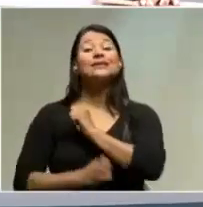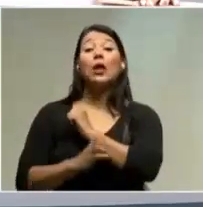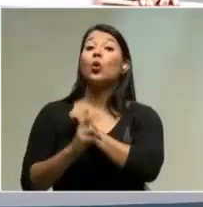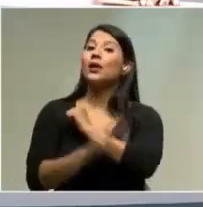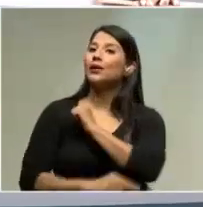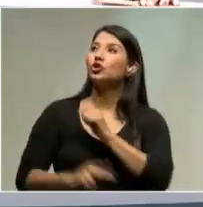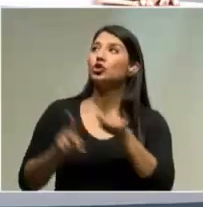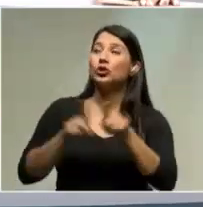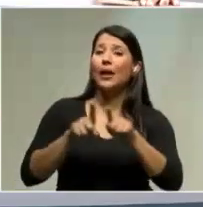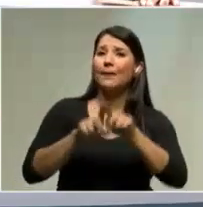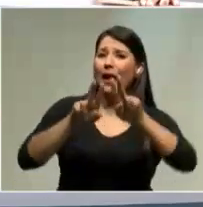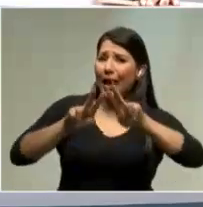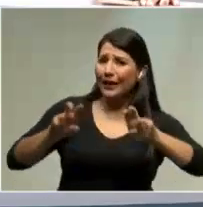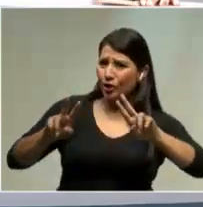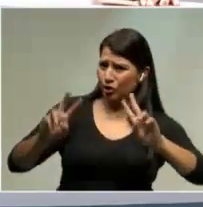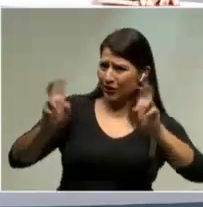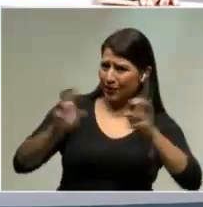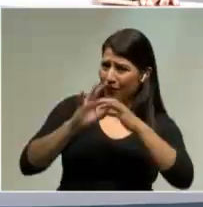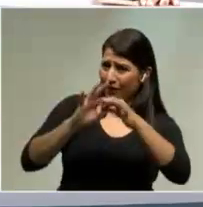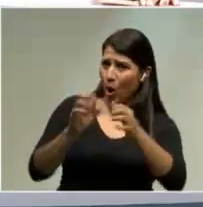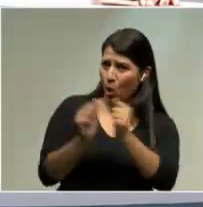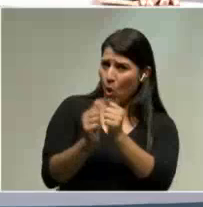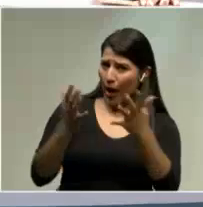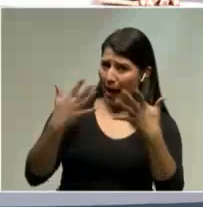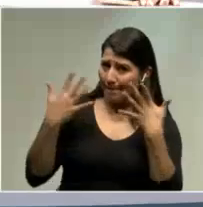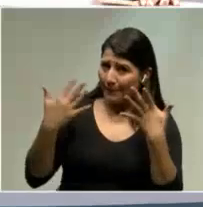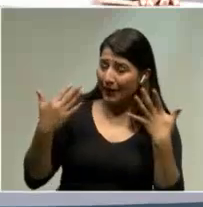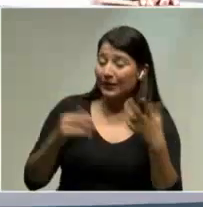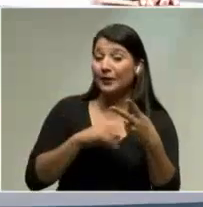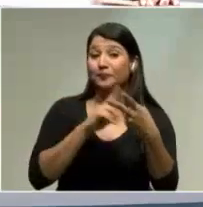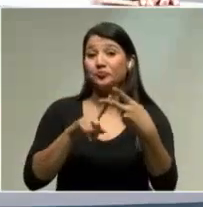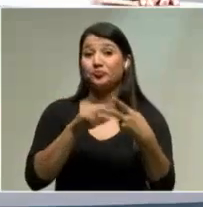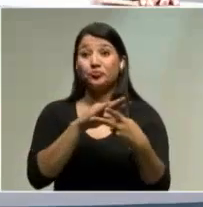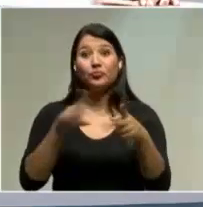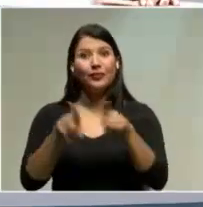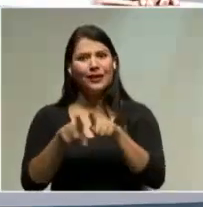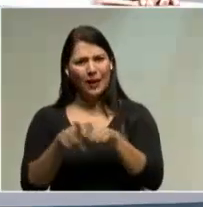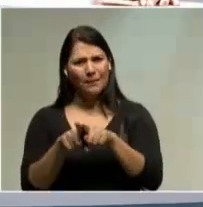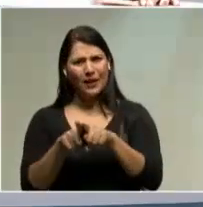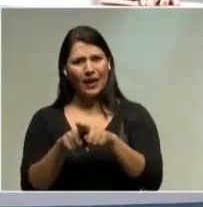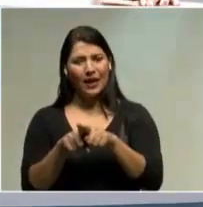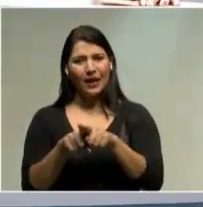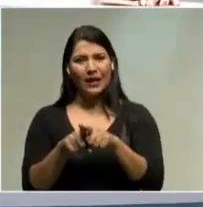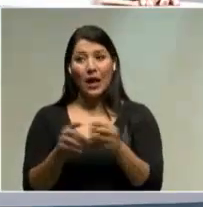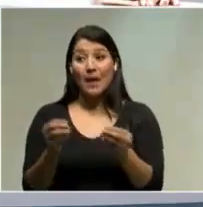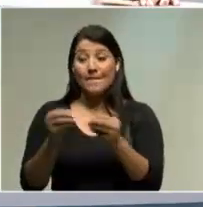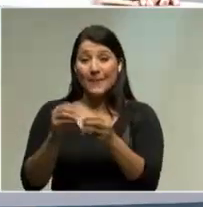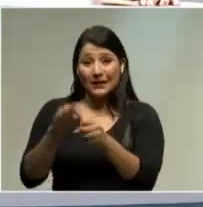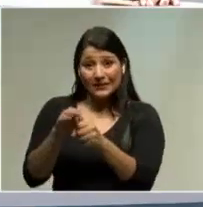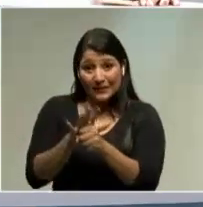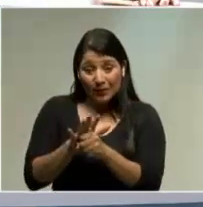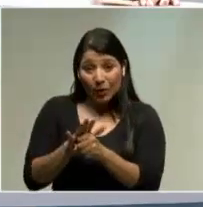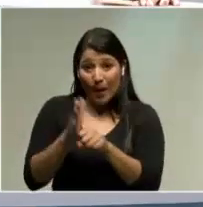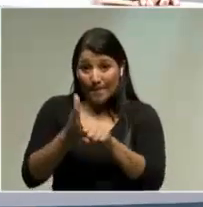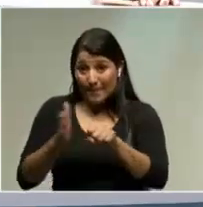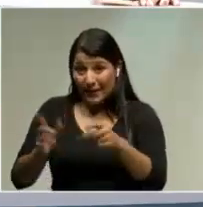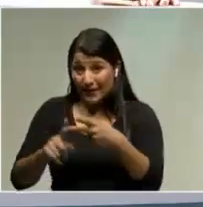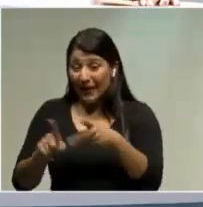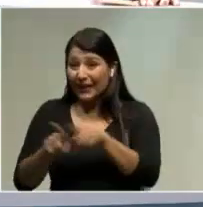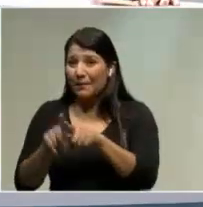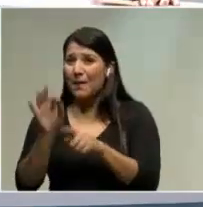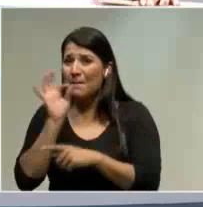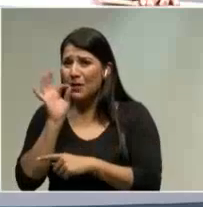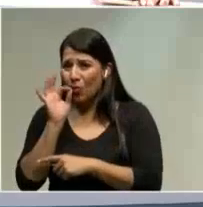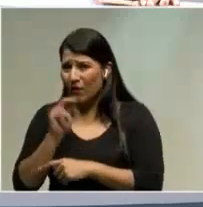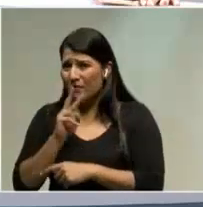además aspectos ambientales y el crecimiento de los sembradíos de piña y de marihuana. Es